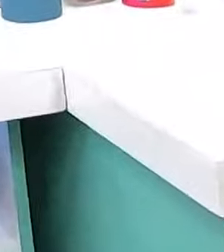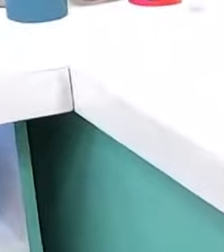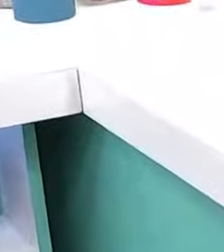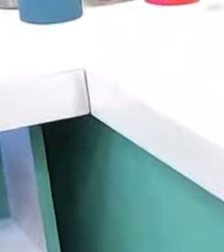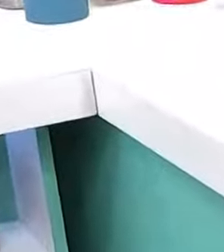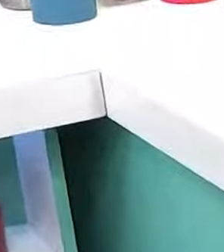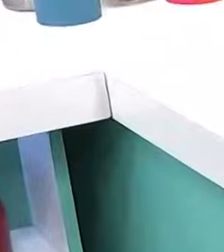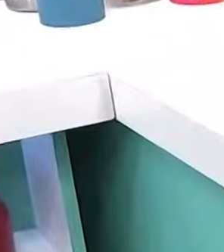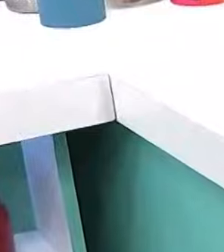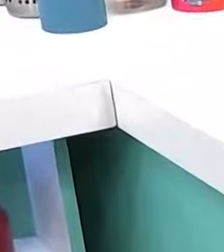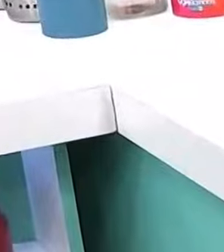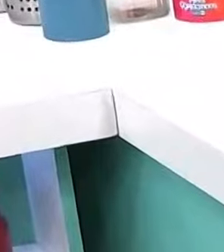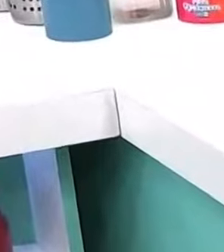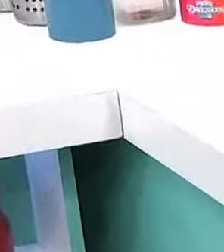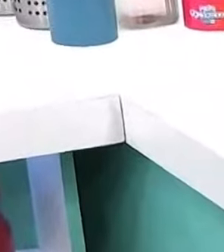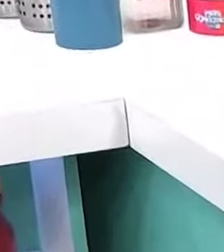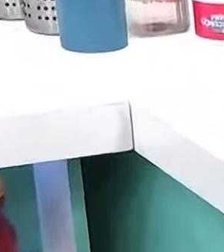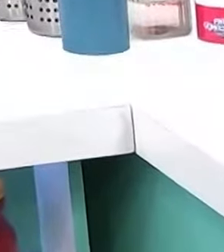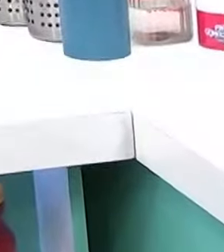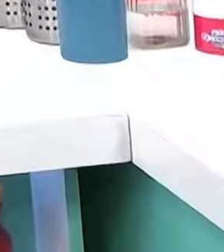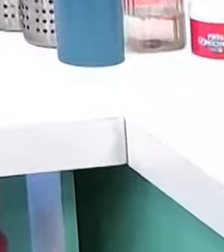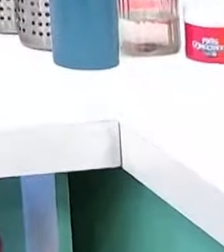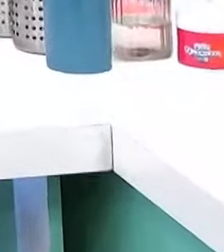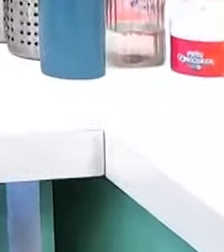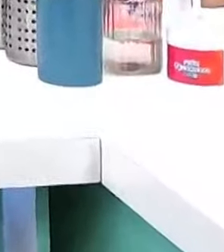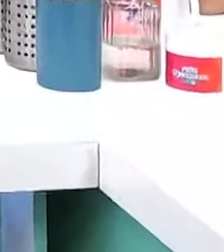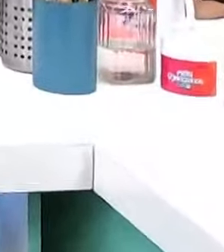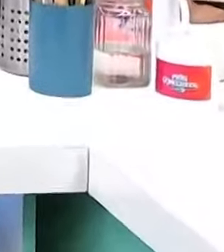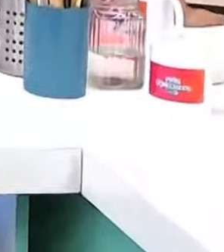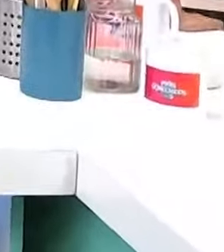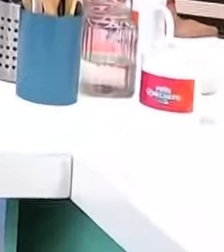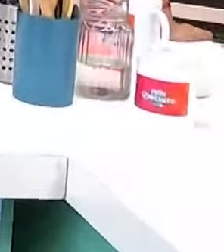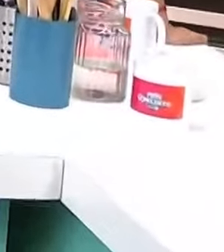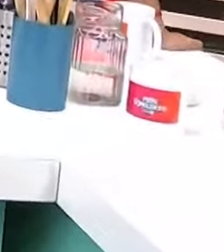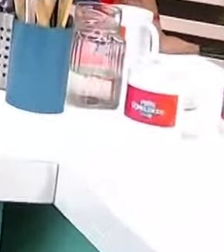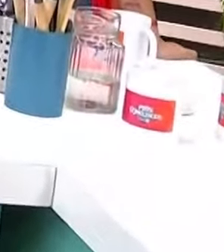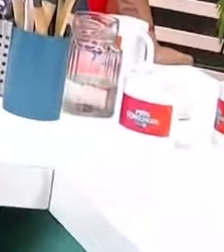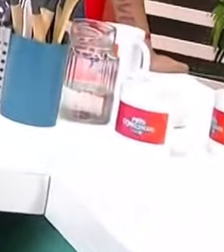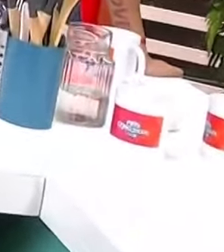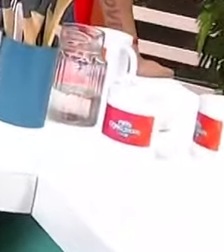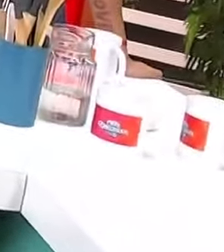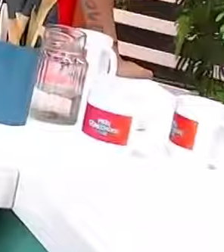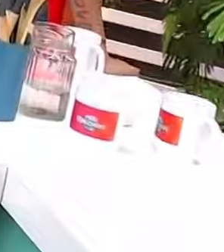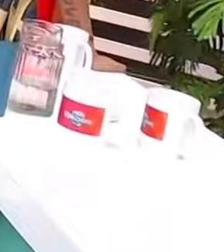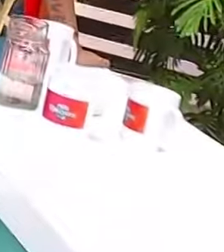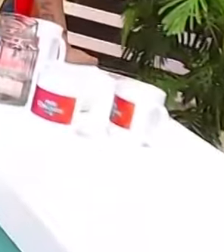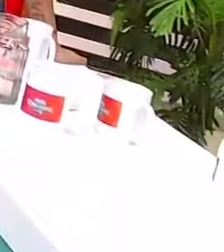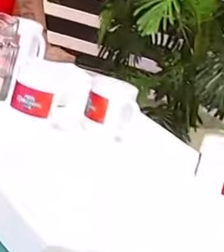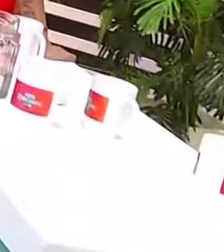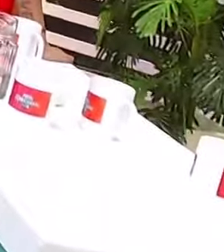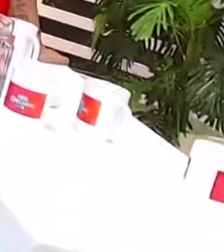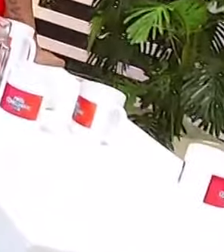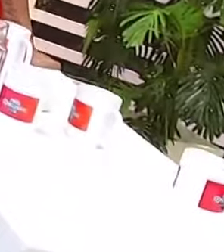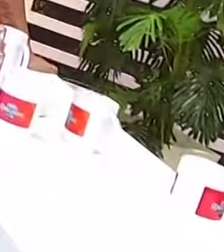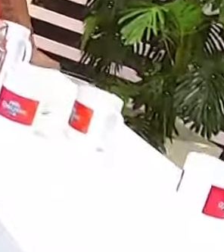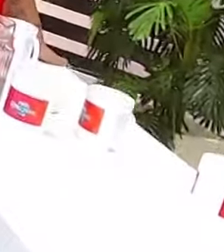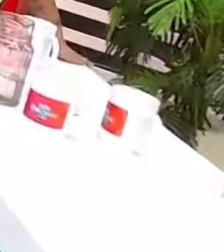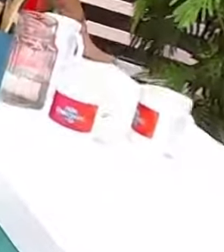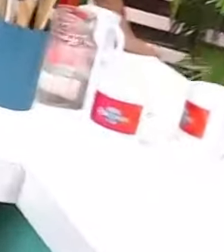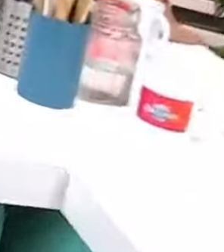Perú gracias a TV Perú. No te puedes perder esa transmisión en exclusiva que vamos a vivir nosotros. Mi querido Pisu, ¿cómo va esto? Esto va